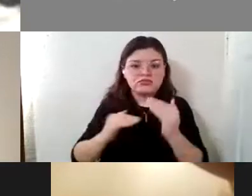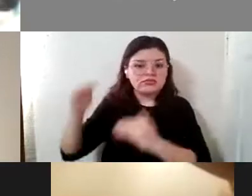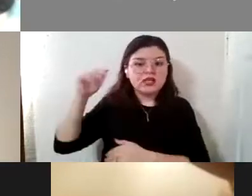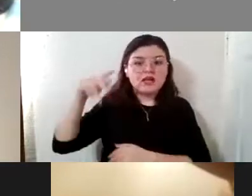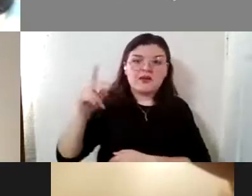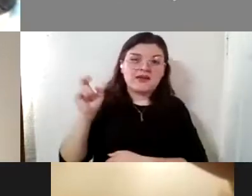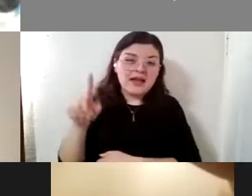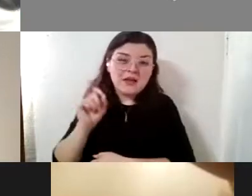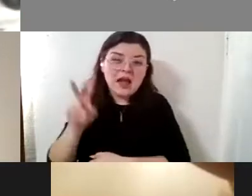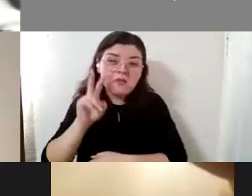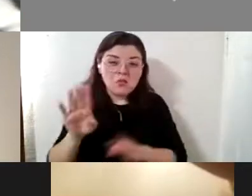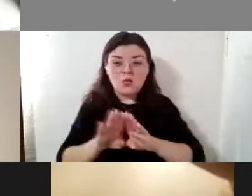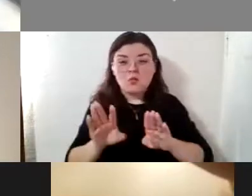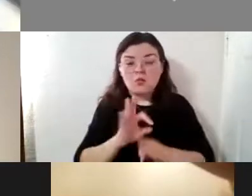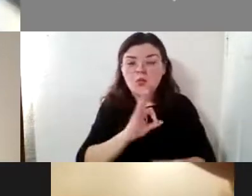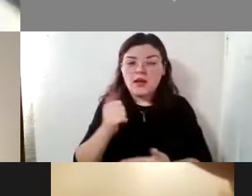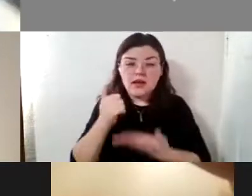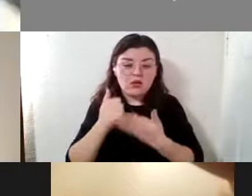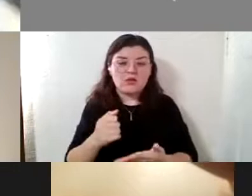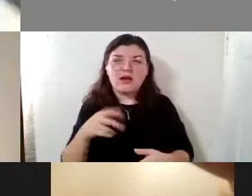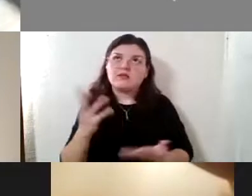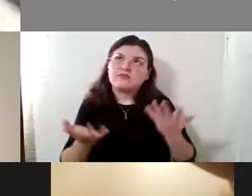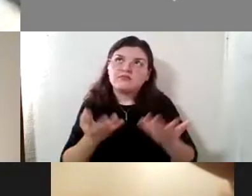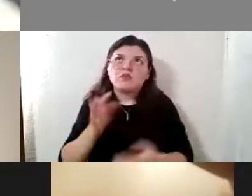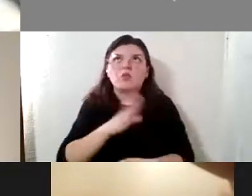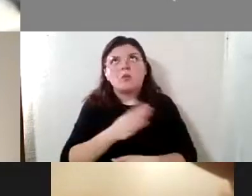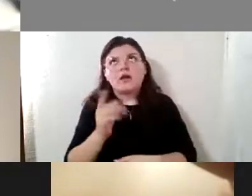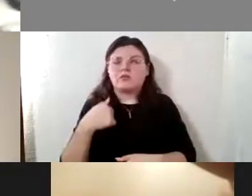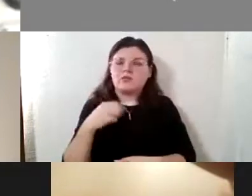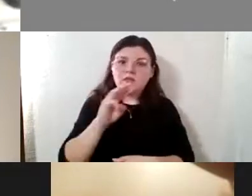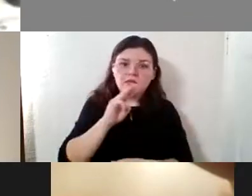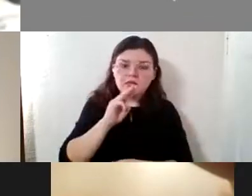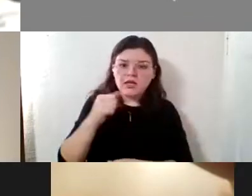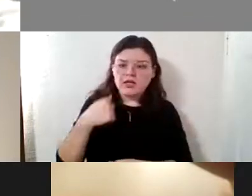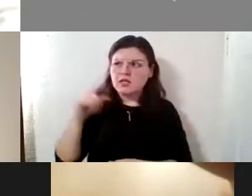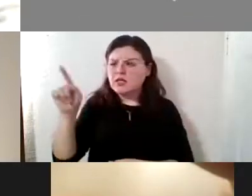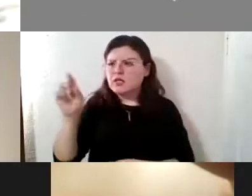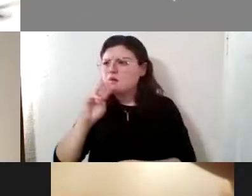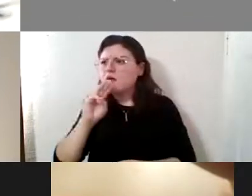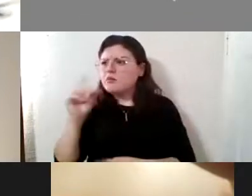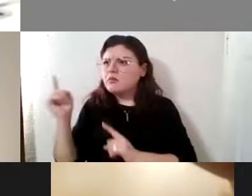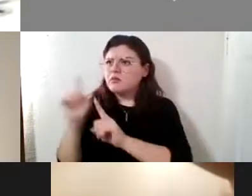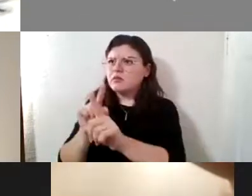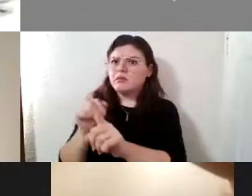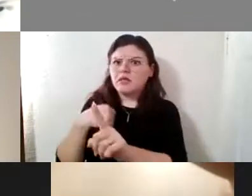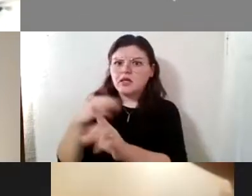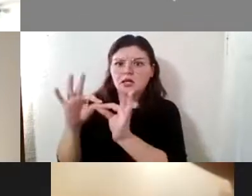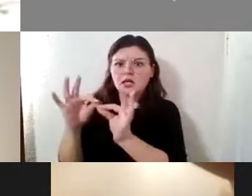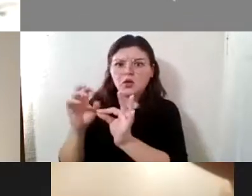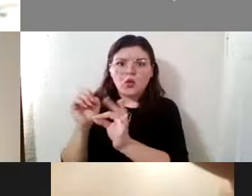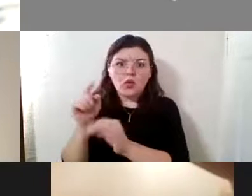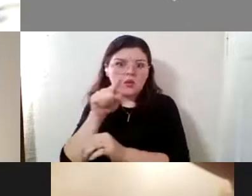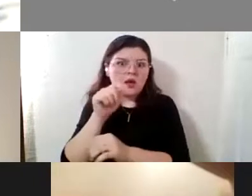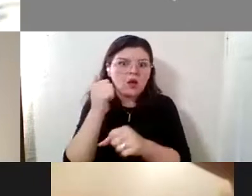manera poder apoyar, porque hay veces que decimos, bueno, mi mamá, y si mi mamá le crea a mi tío, o si le crea a mi abuelo, o si le crea a mi